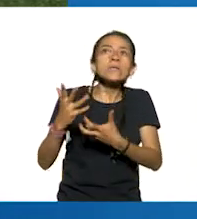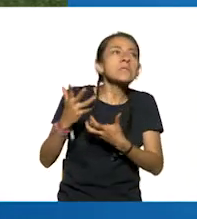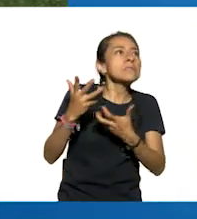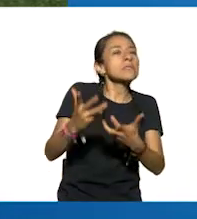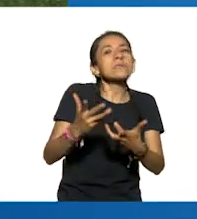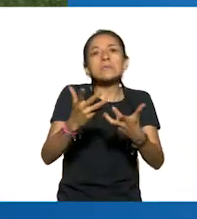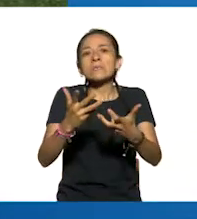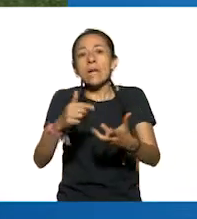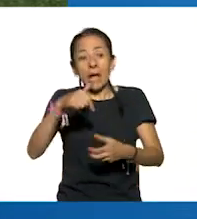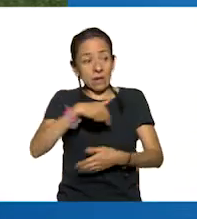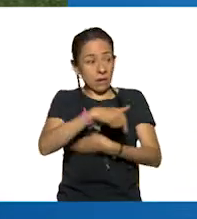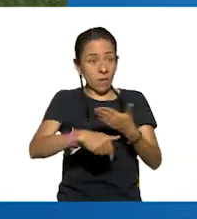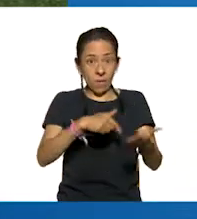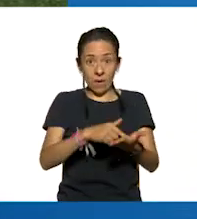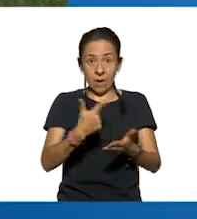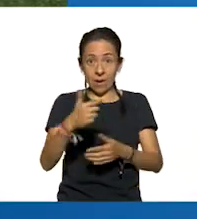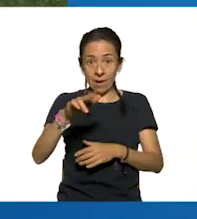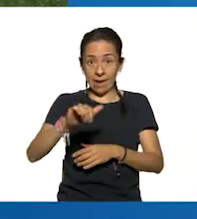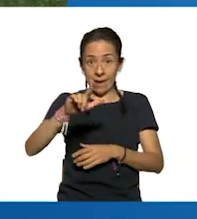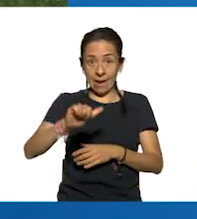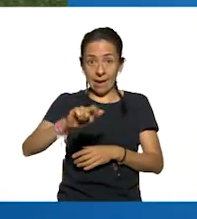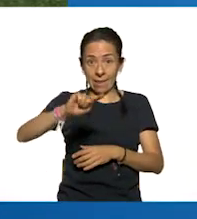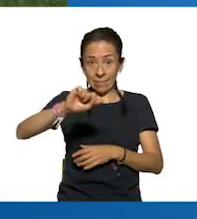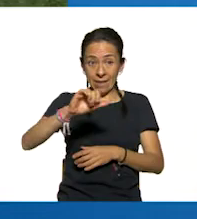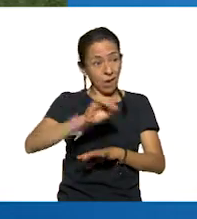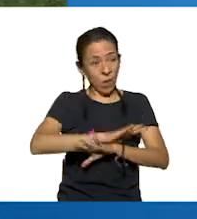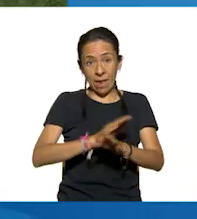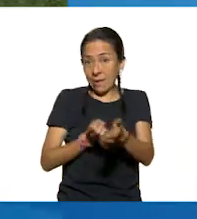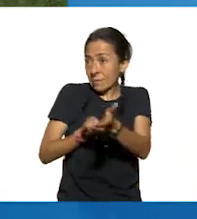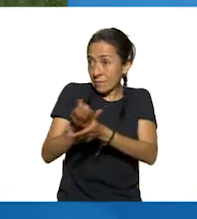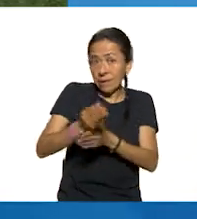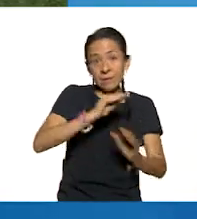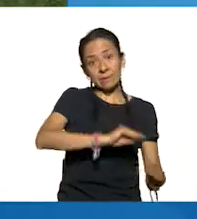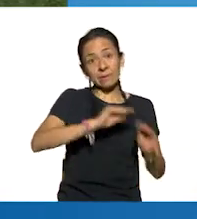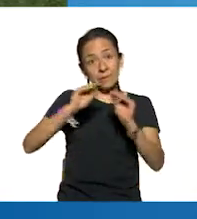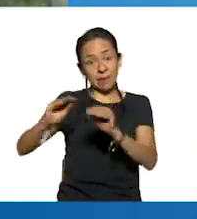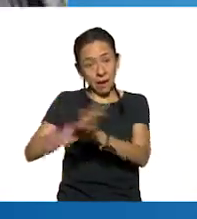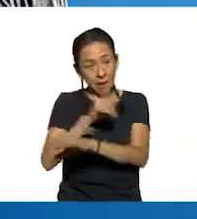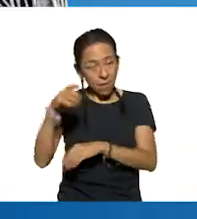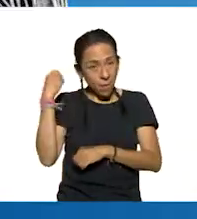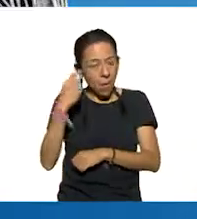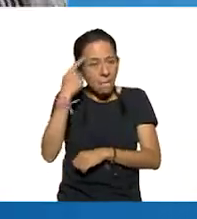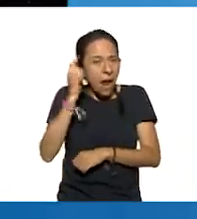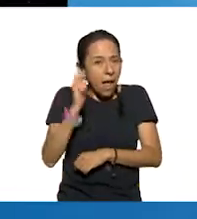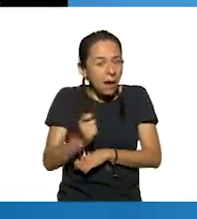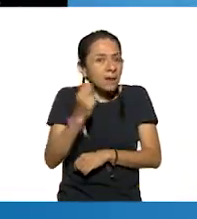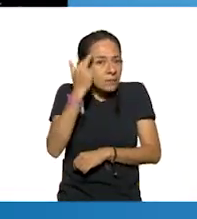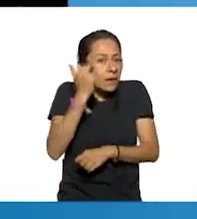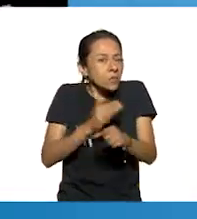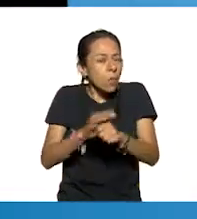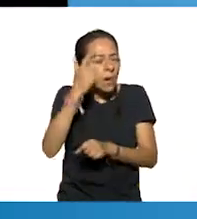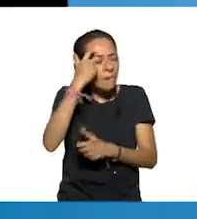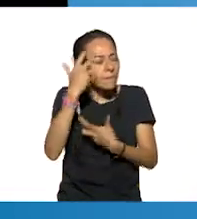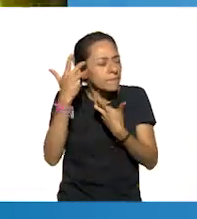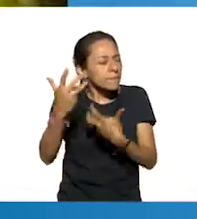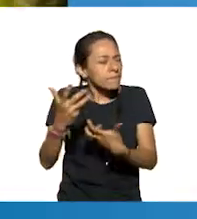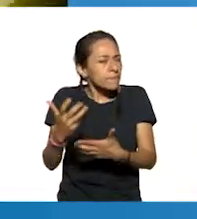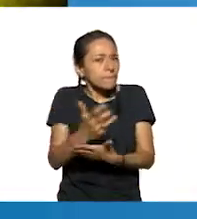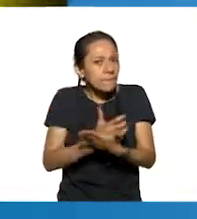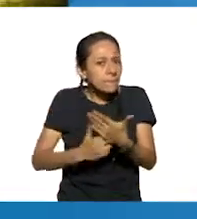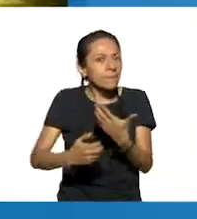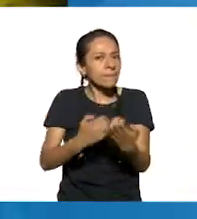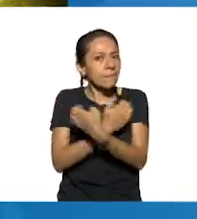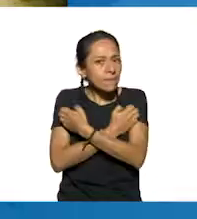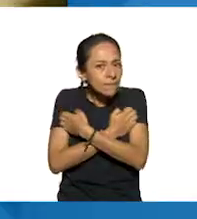de Guelatao e irse a Oaxaca era la de educarse, de ir a la escuela, de